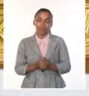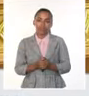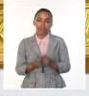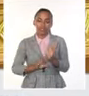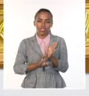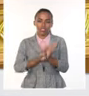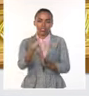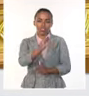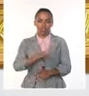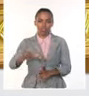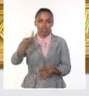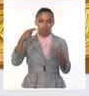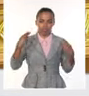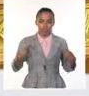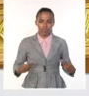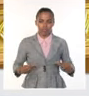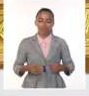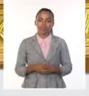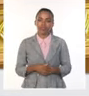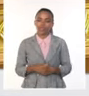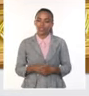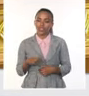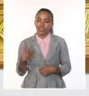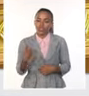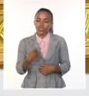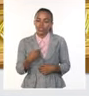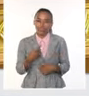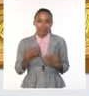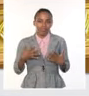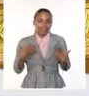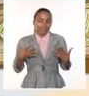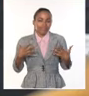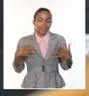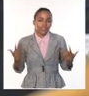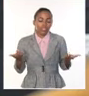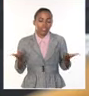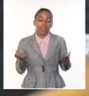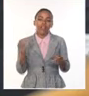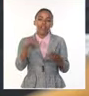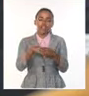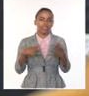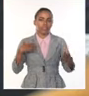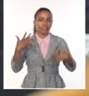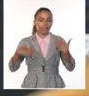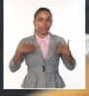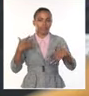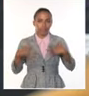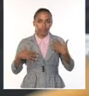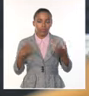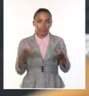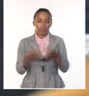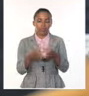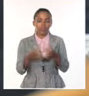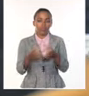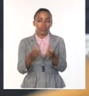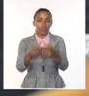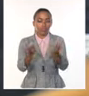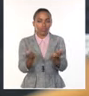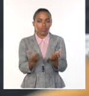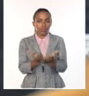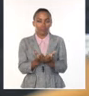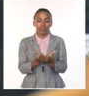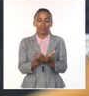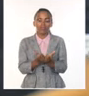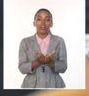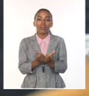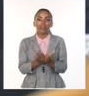Nos anima también formar parte en la celebración en el contexto del Consejo Supremo Ampliado del décimo aniversario de la firma